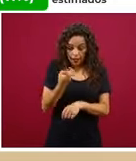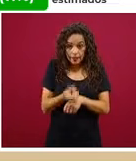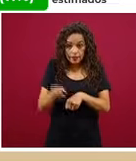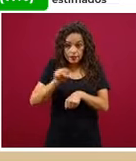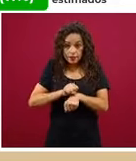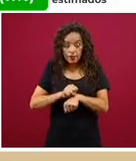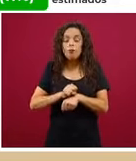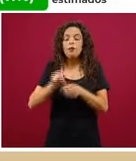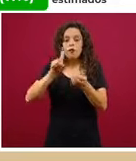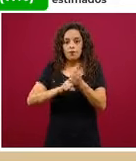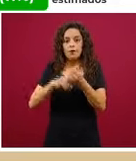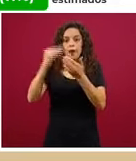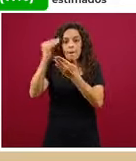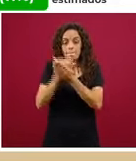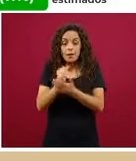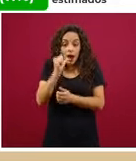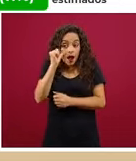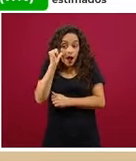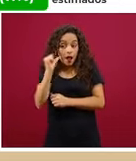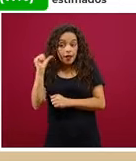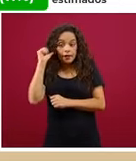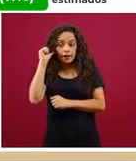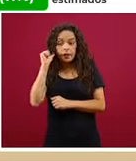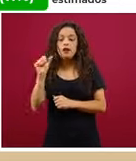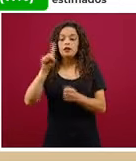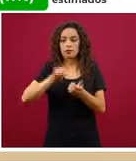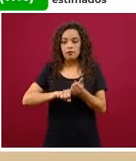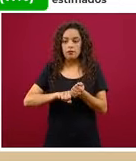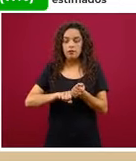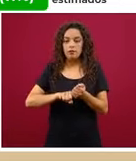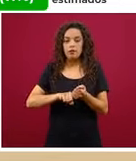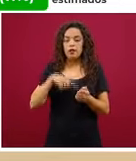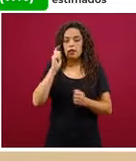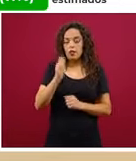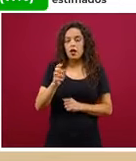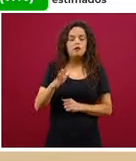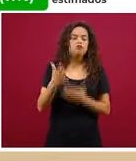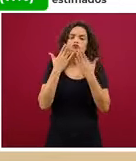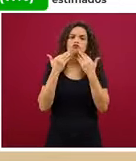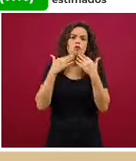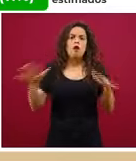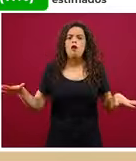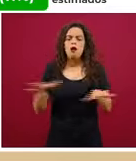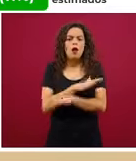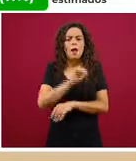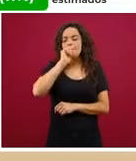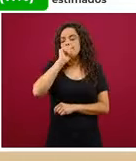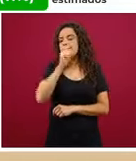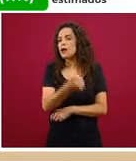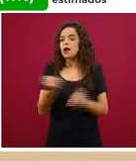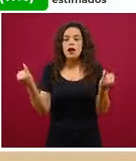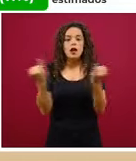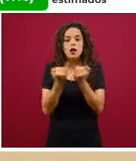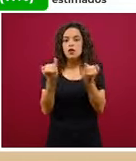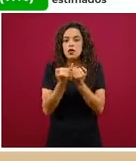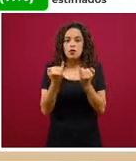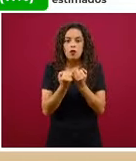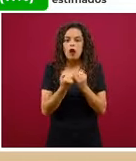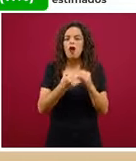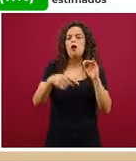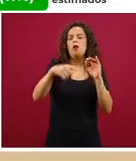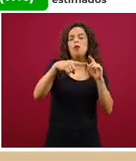disminuyendo hasta el día de ayer estar en una meseta, sin ningún cambio, es decir, sin un cambio positivo o